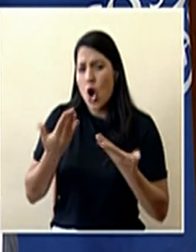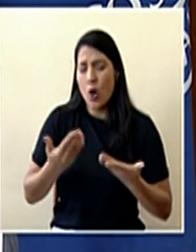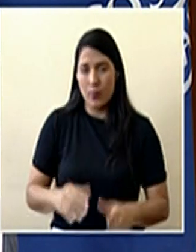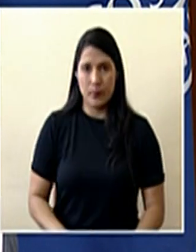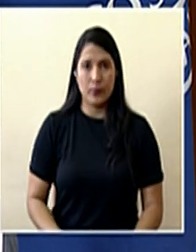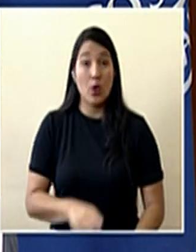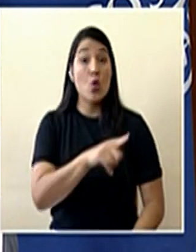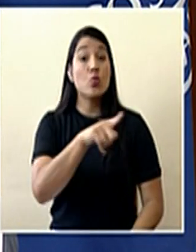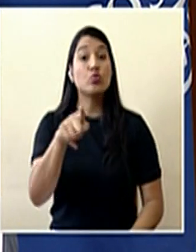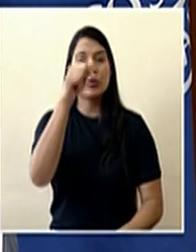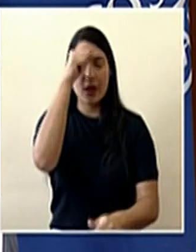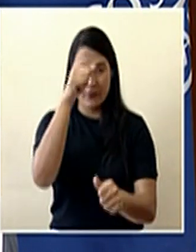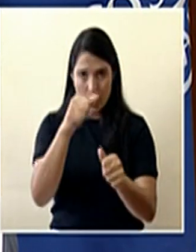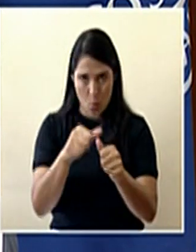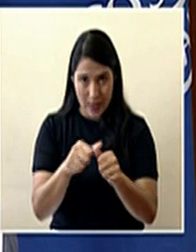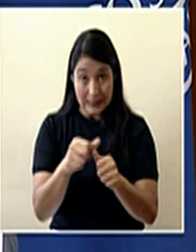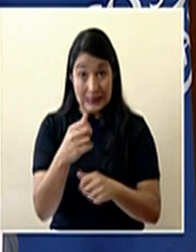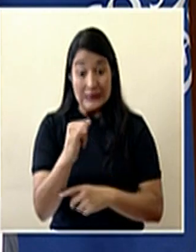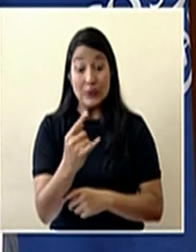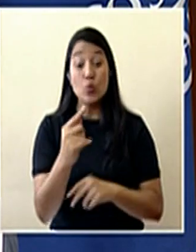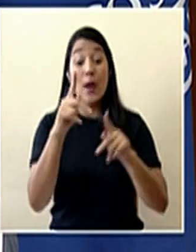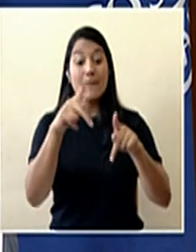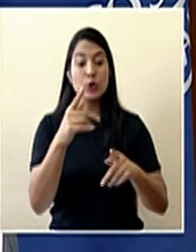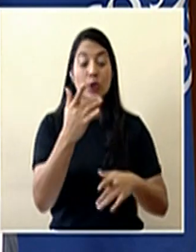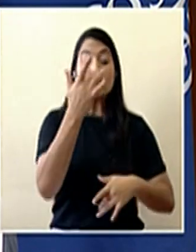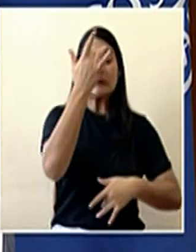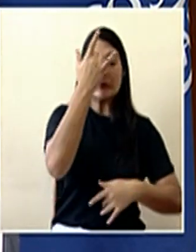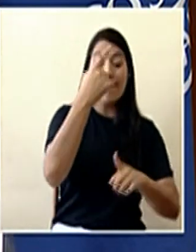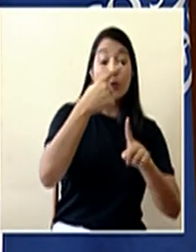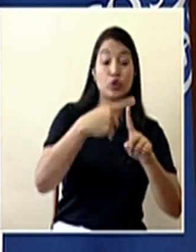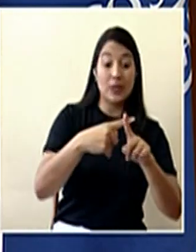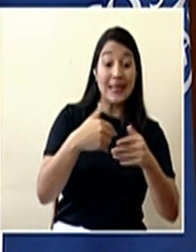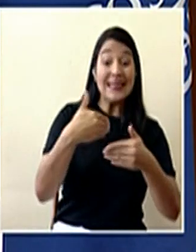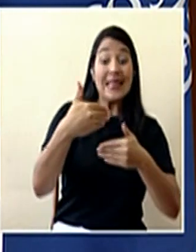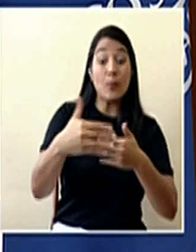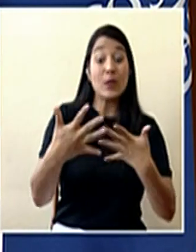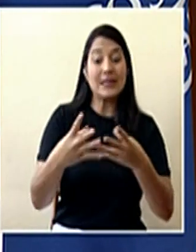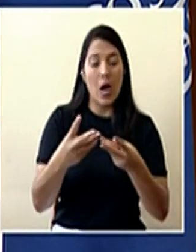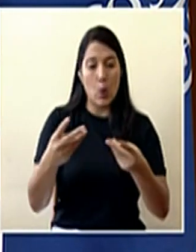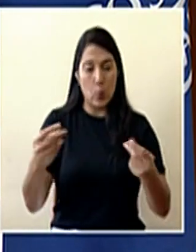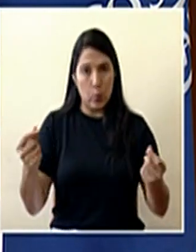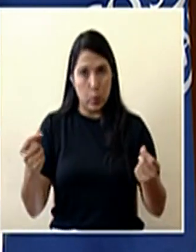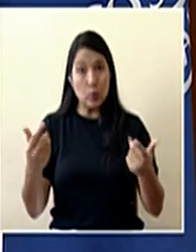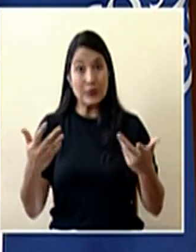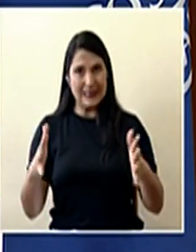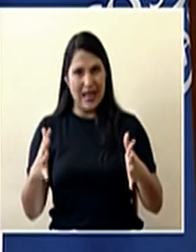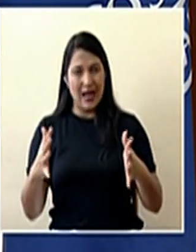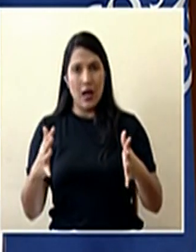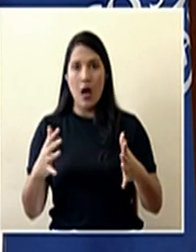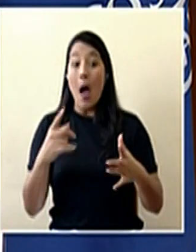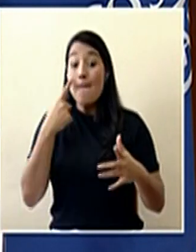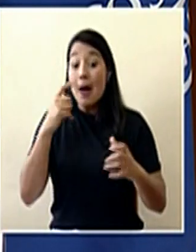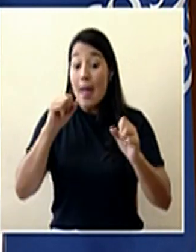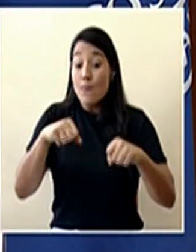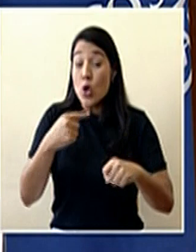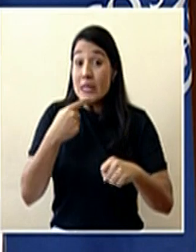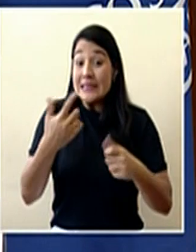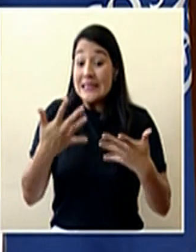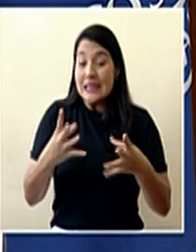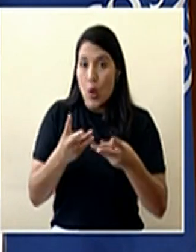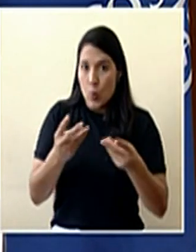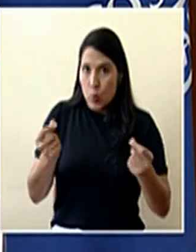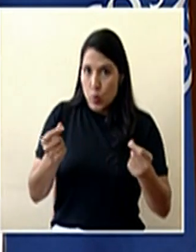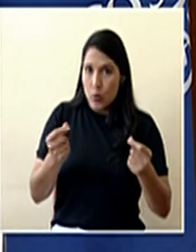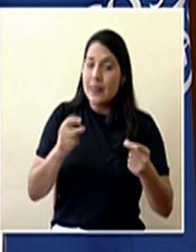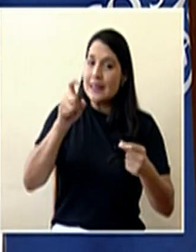el paciente que se cataloga como recuperado significa que tenga 2 resultados en la toma de la prueba